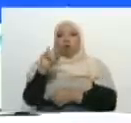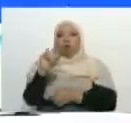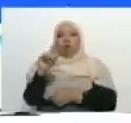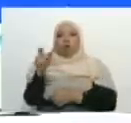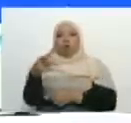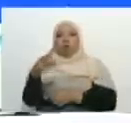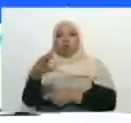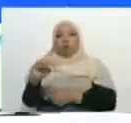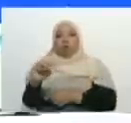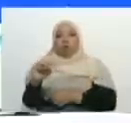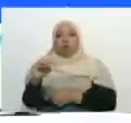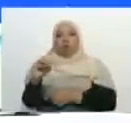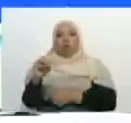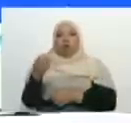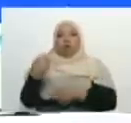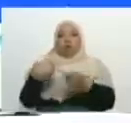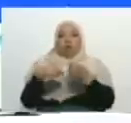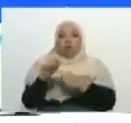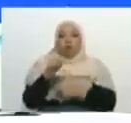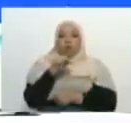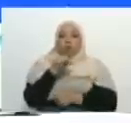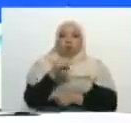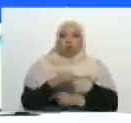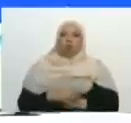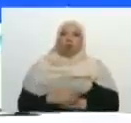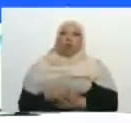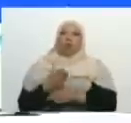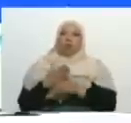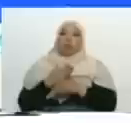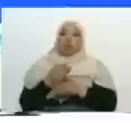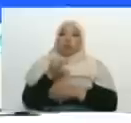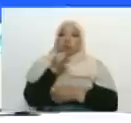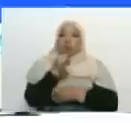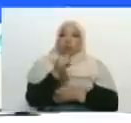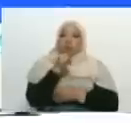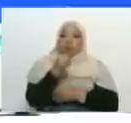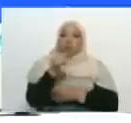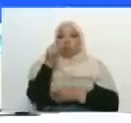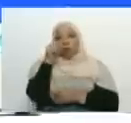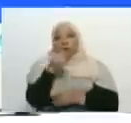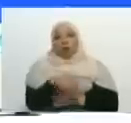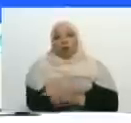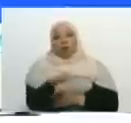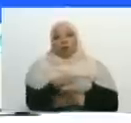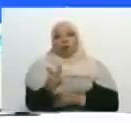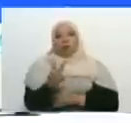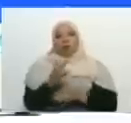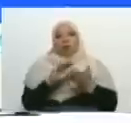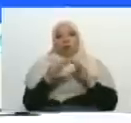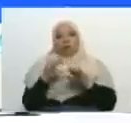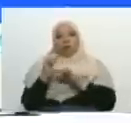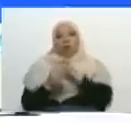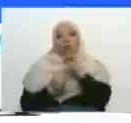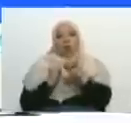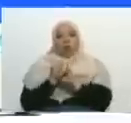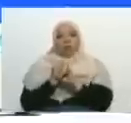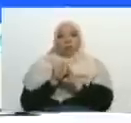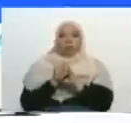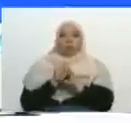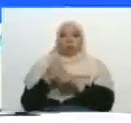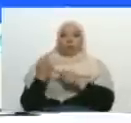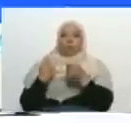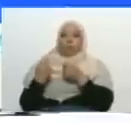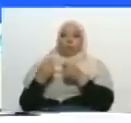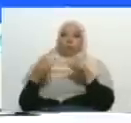activos. Bueno, queríamos compartir esta información con el pueblo venezolano, con la comunidad internacional, con los medios